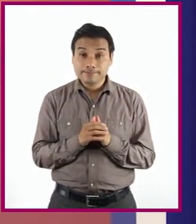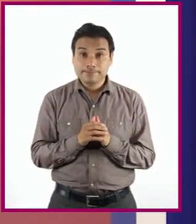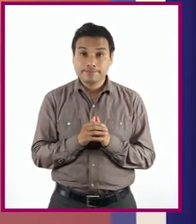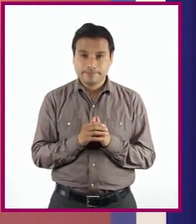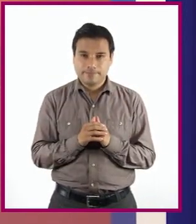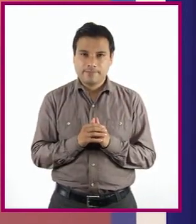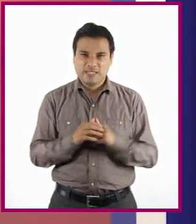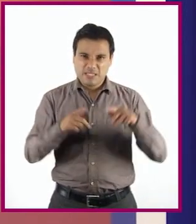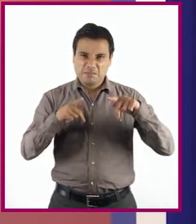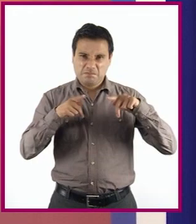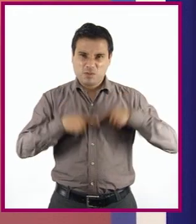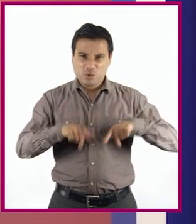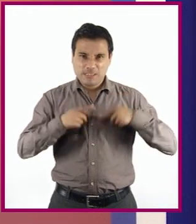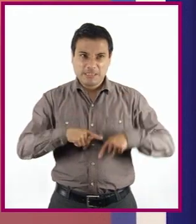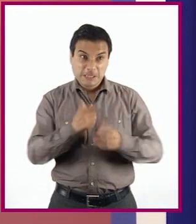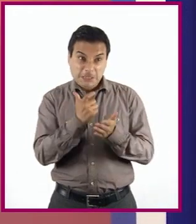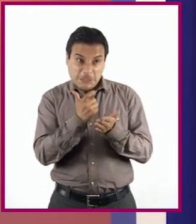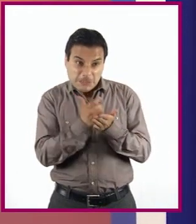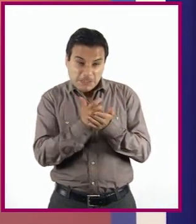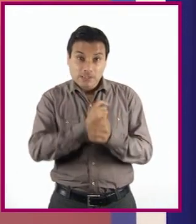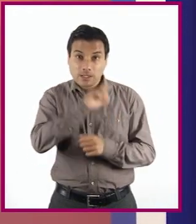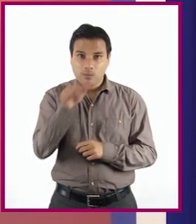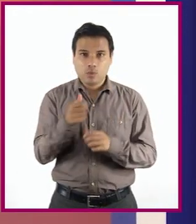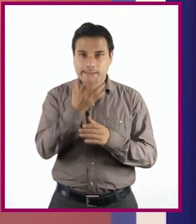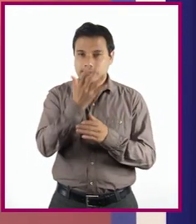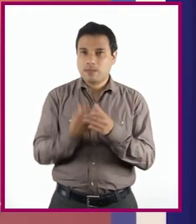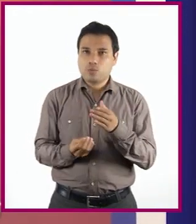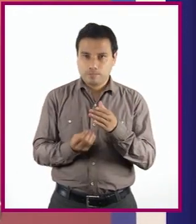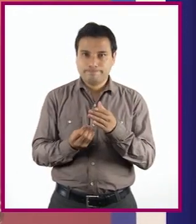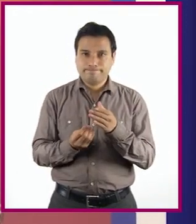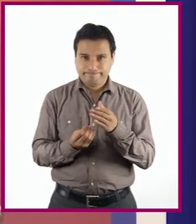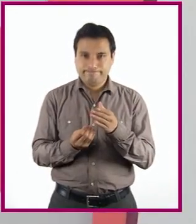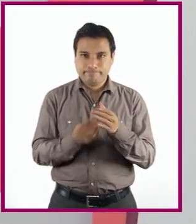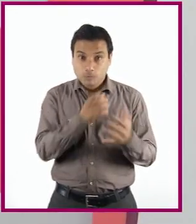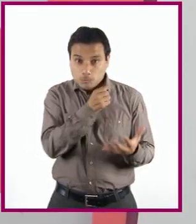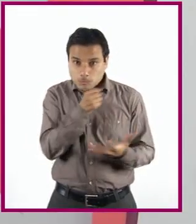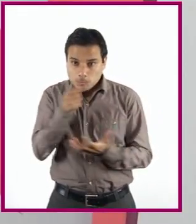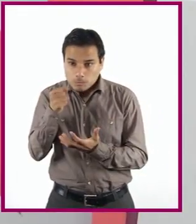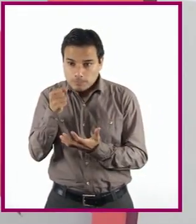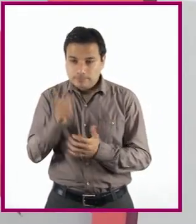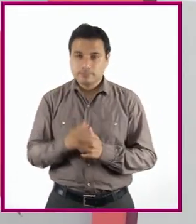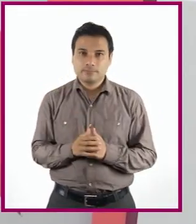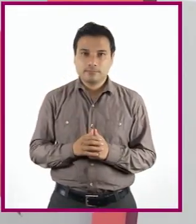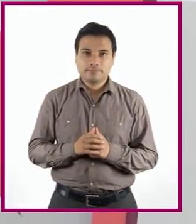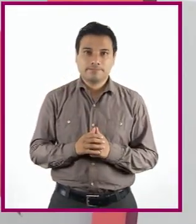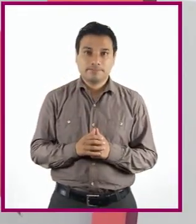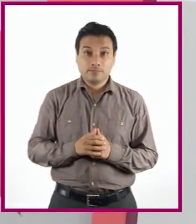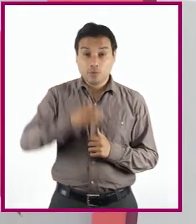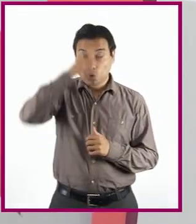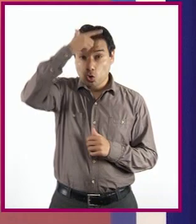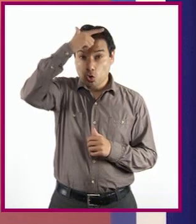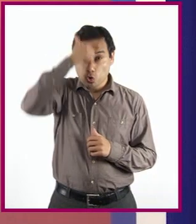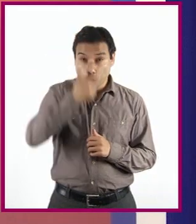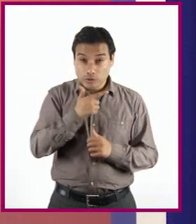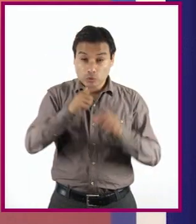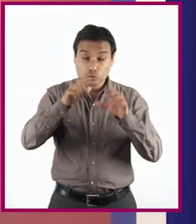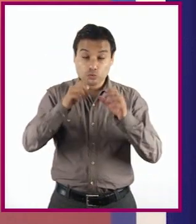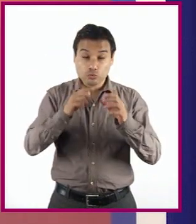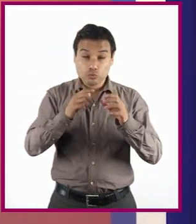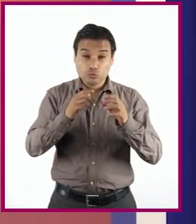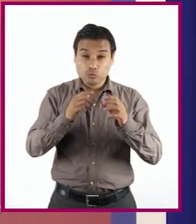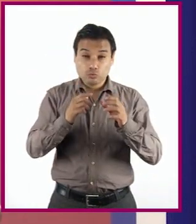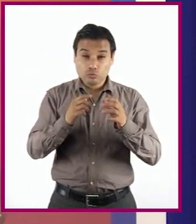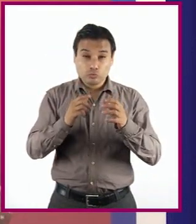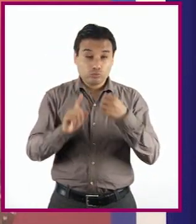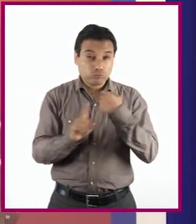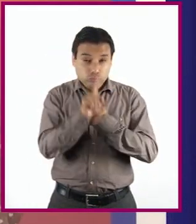a sus moradores y por último escapó con el botín. O luego de una noche tormentosa, le sucedió